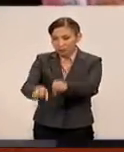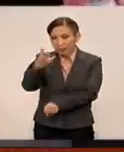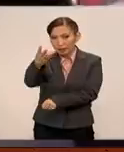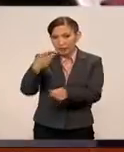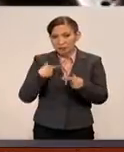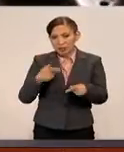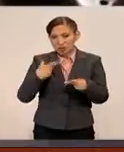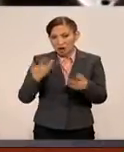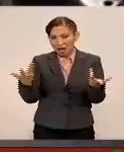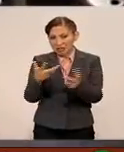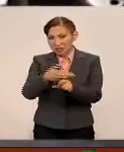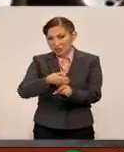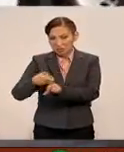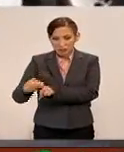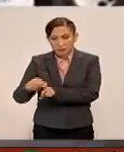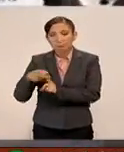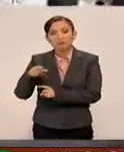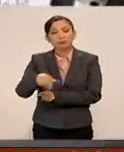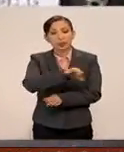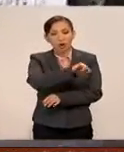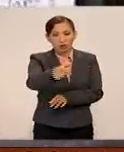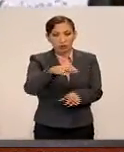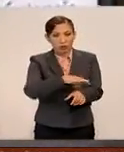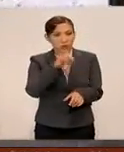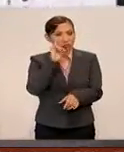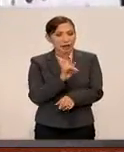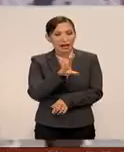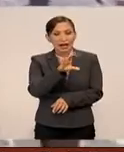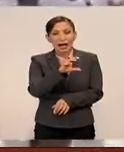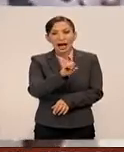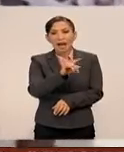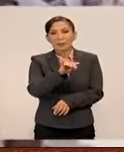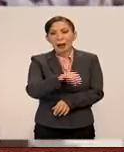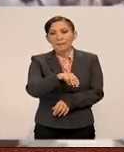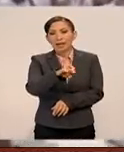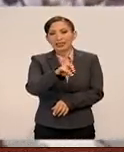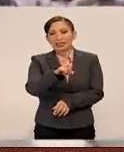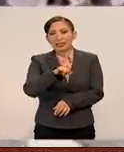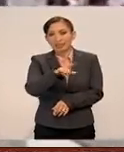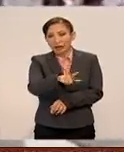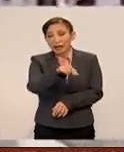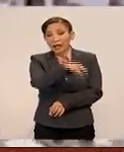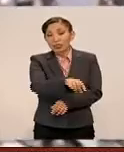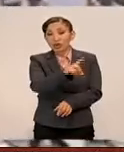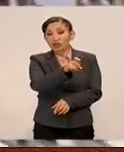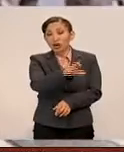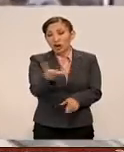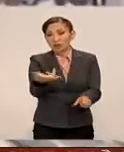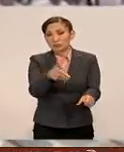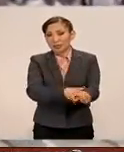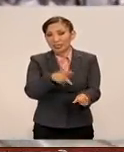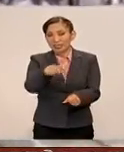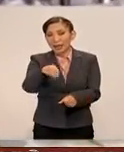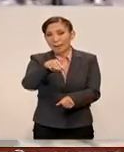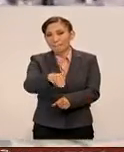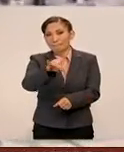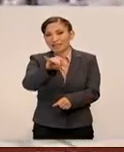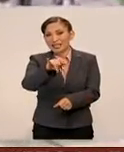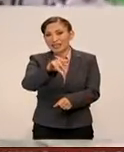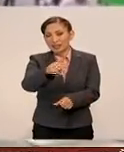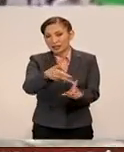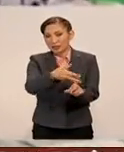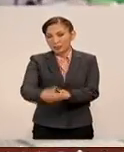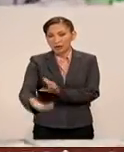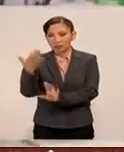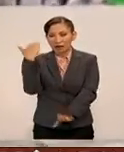tres presuntos secuestradores. La otra doctora es Carmen Mendel Palma, doctora del Hospital de Minatitlán,